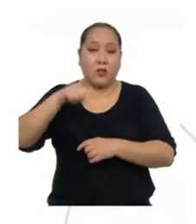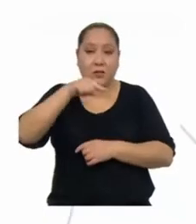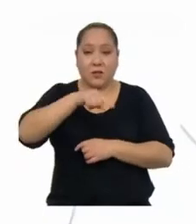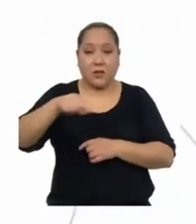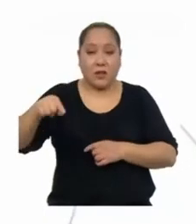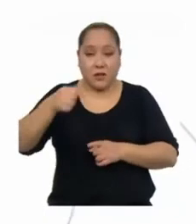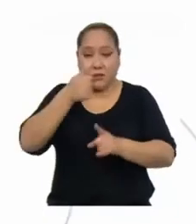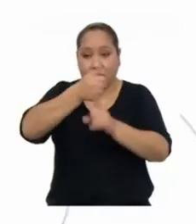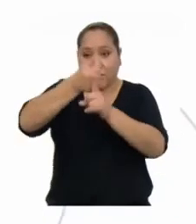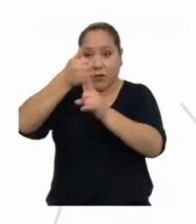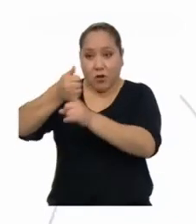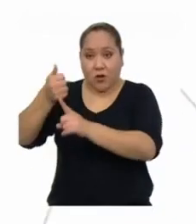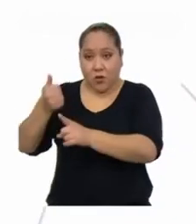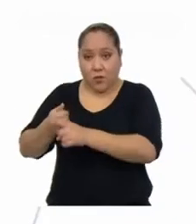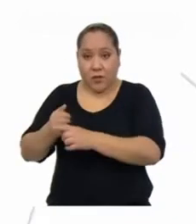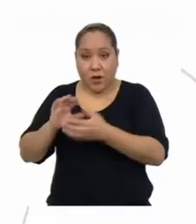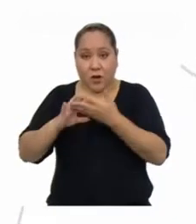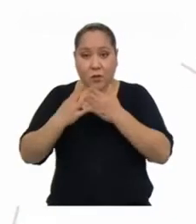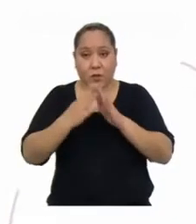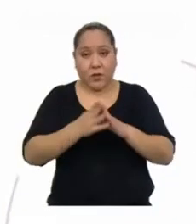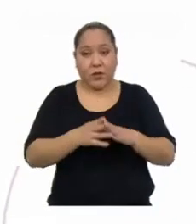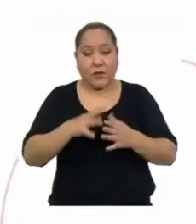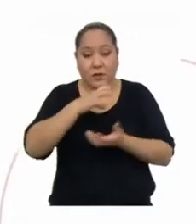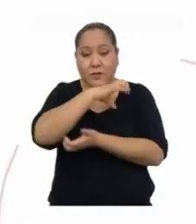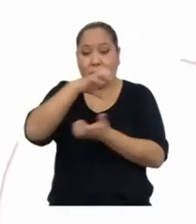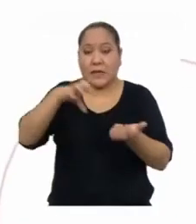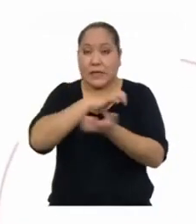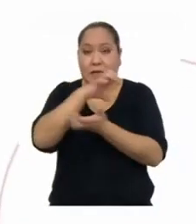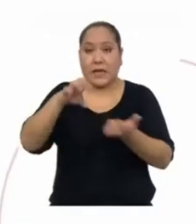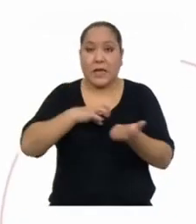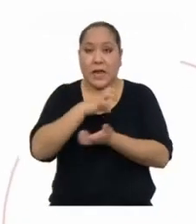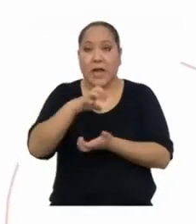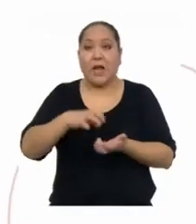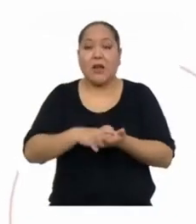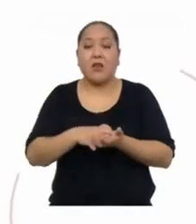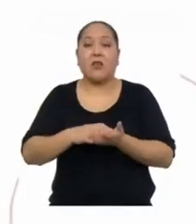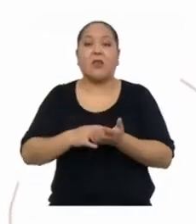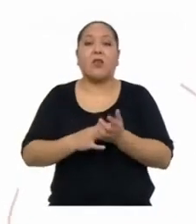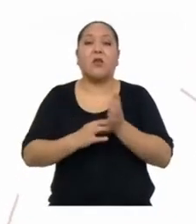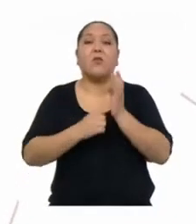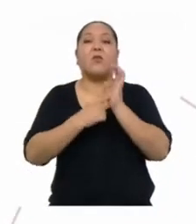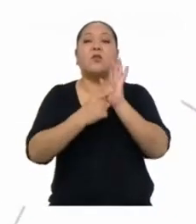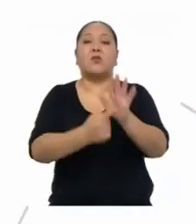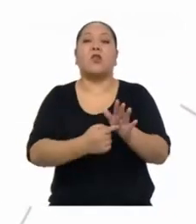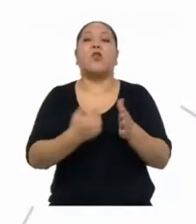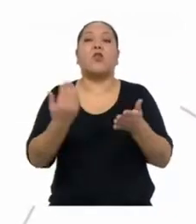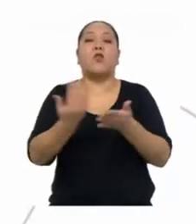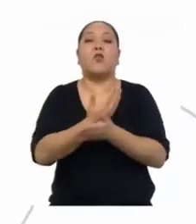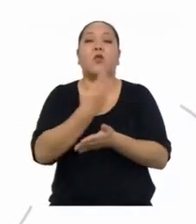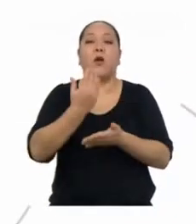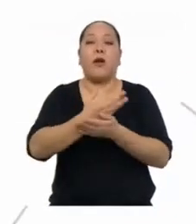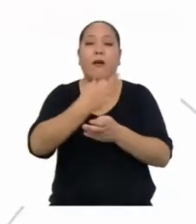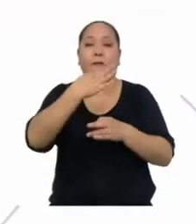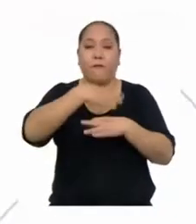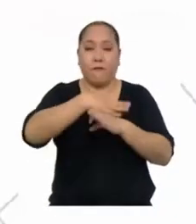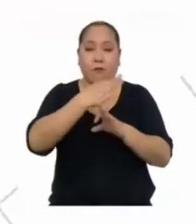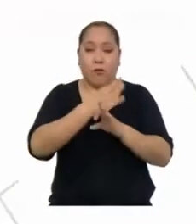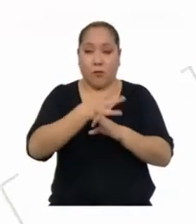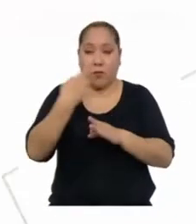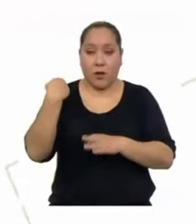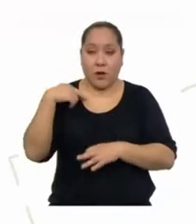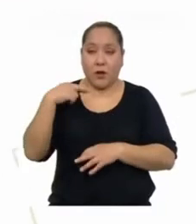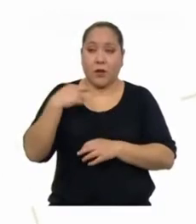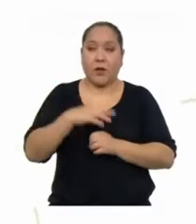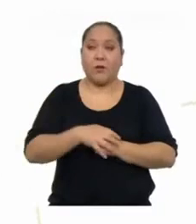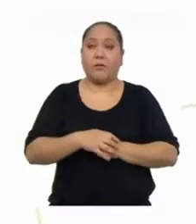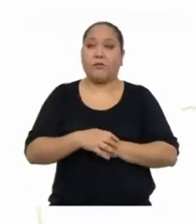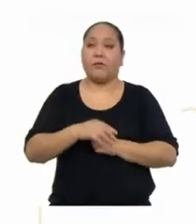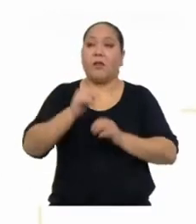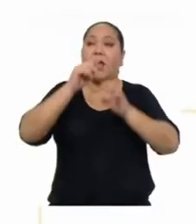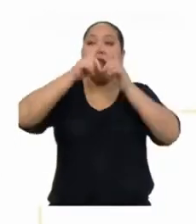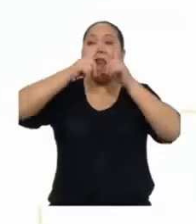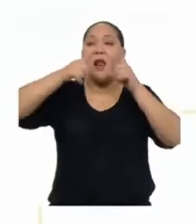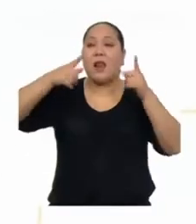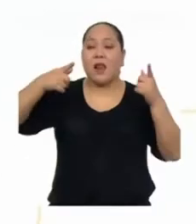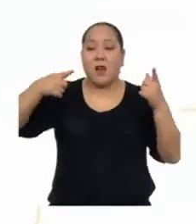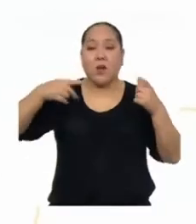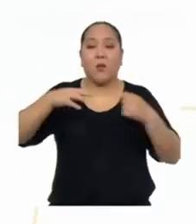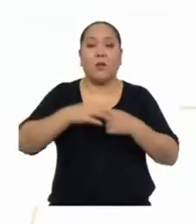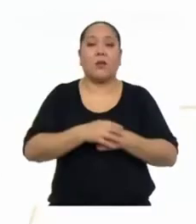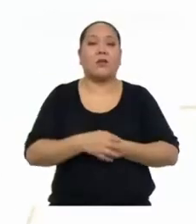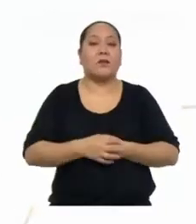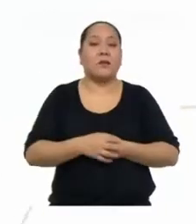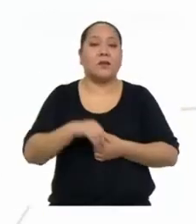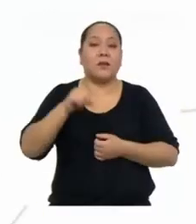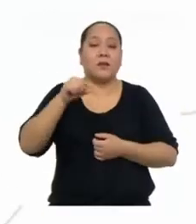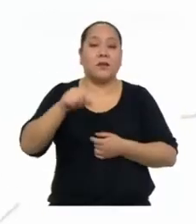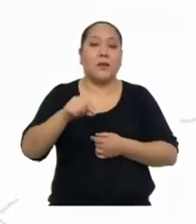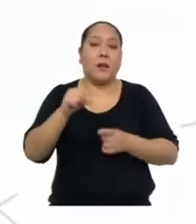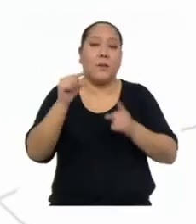dando origen a una nueva expresión religiosa. Y respecto a las lenguas, en cuanto al